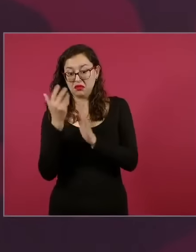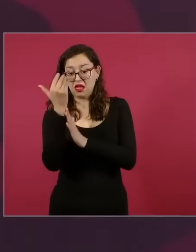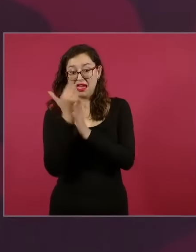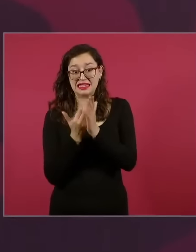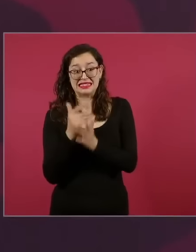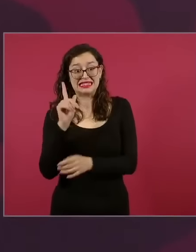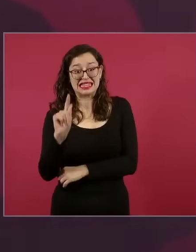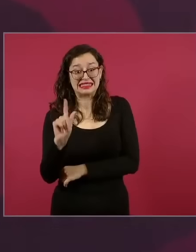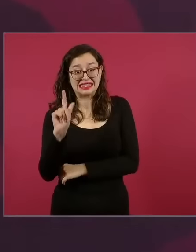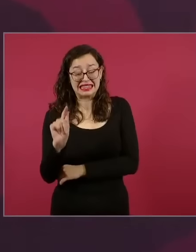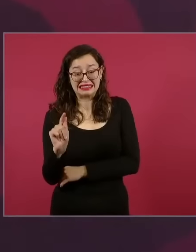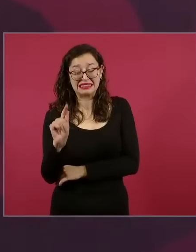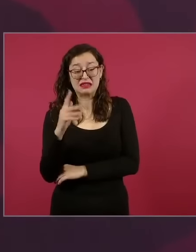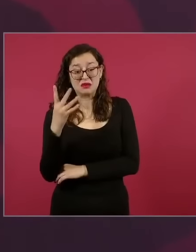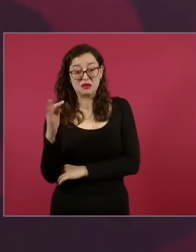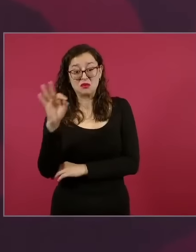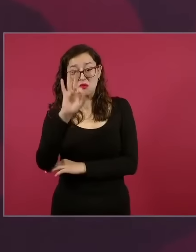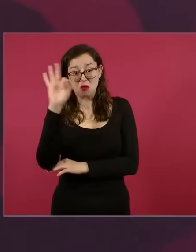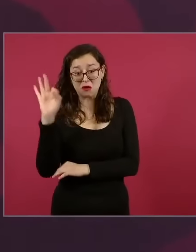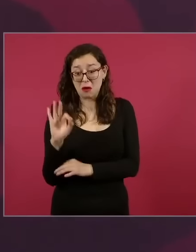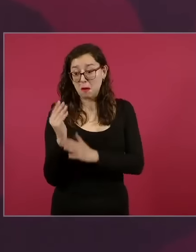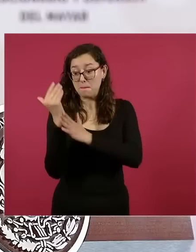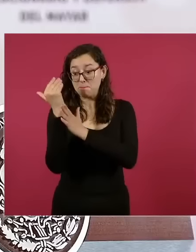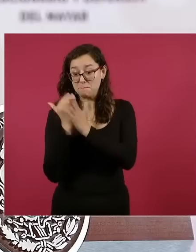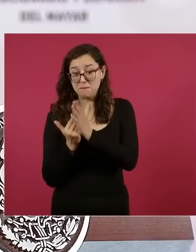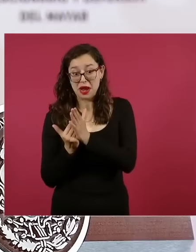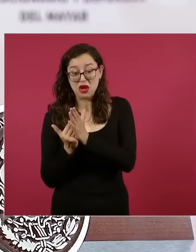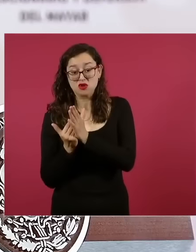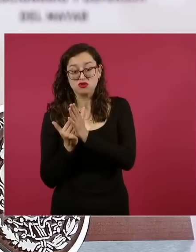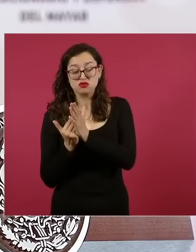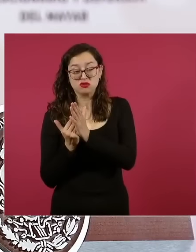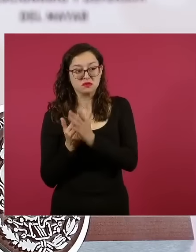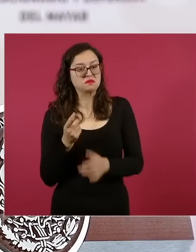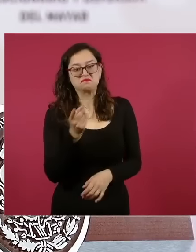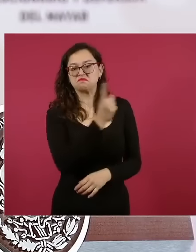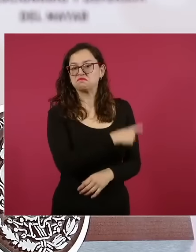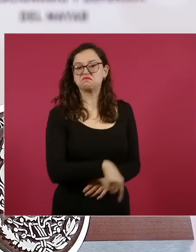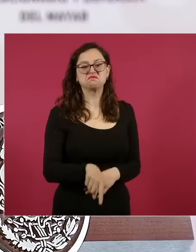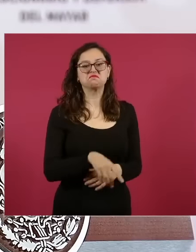lo que hemos logrado entre todos.